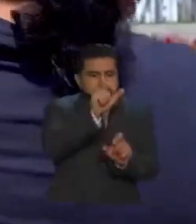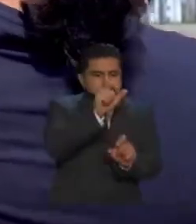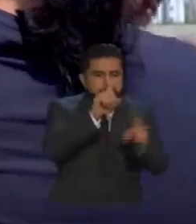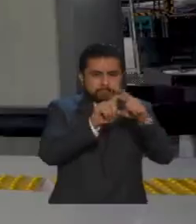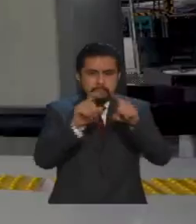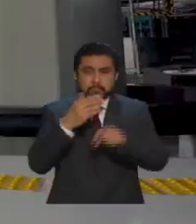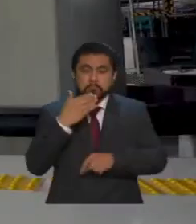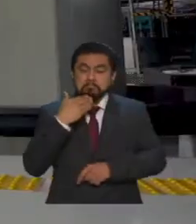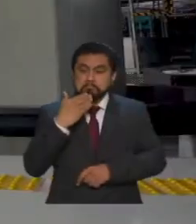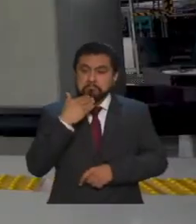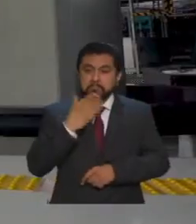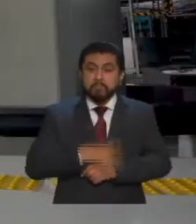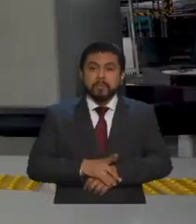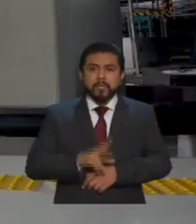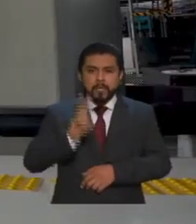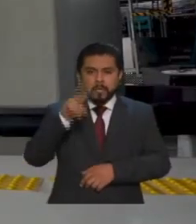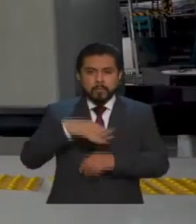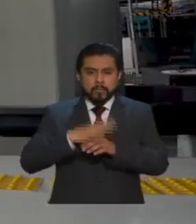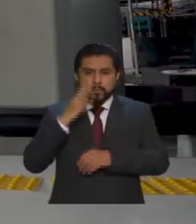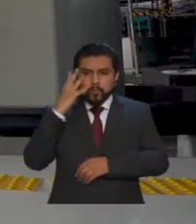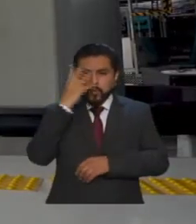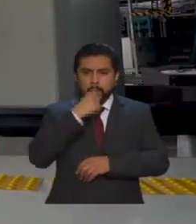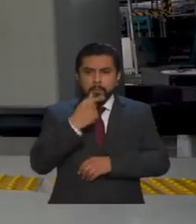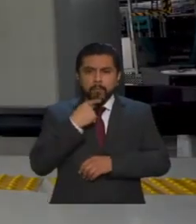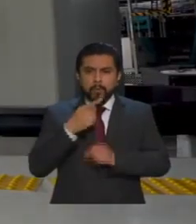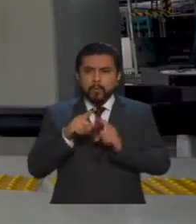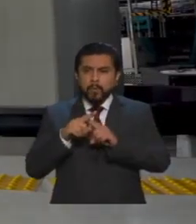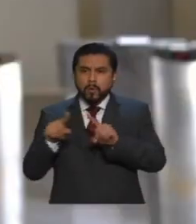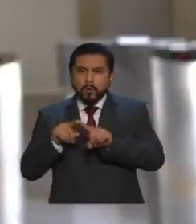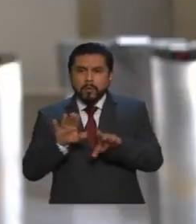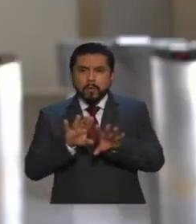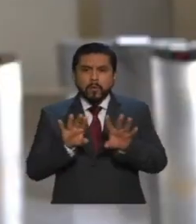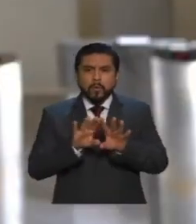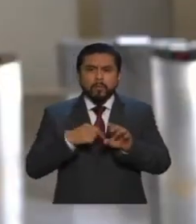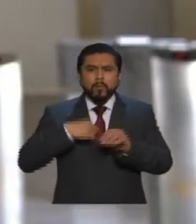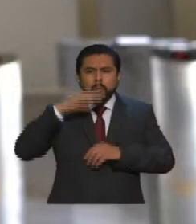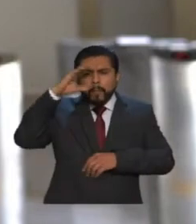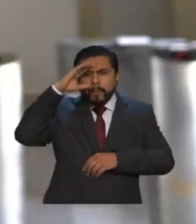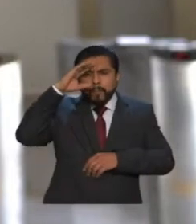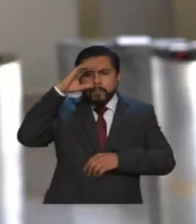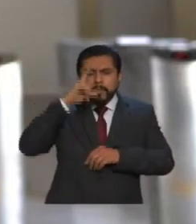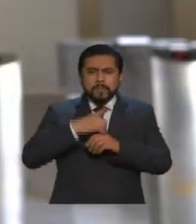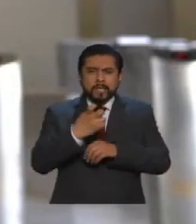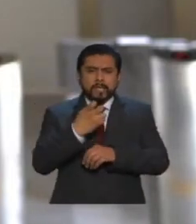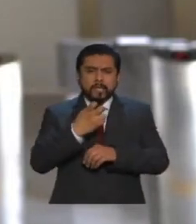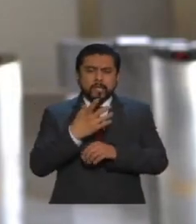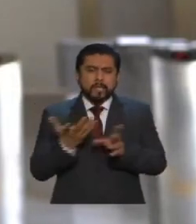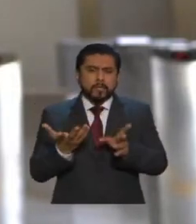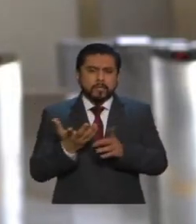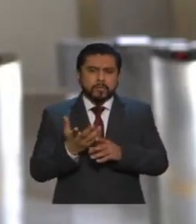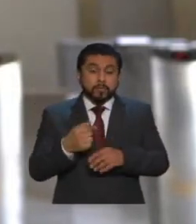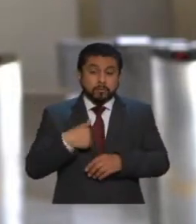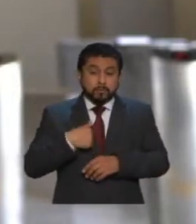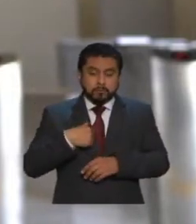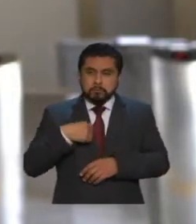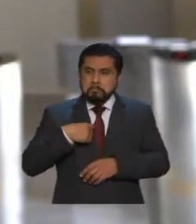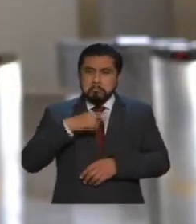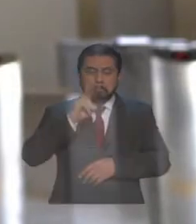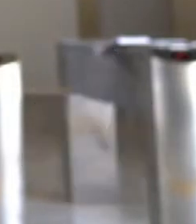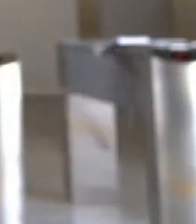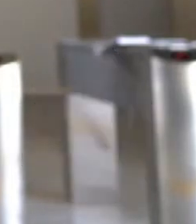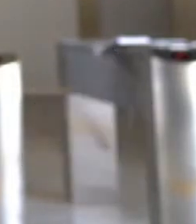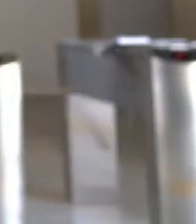sustentable. Fue algo maravilloso, es algo inédito, ¿no? Pensar que iba a llegar algo aquí así, pues imagínate,